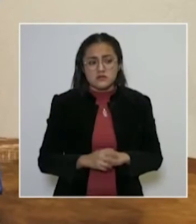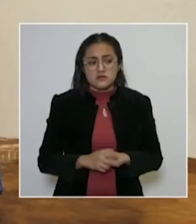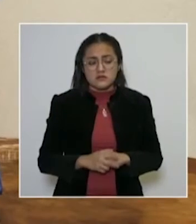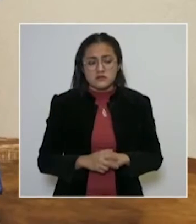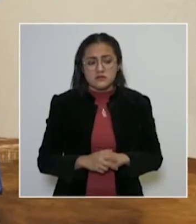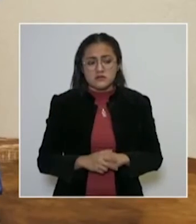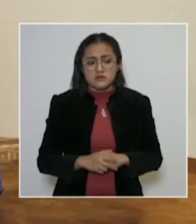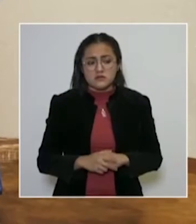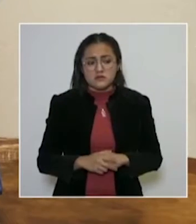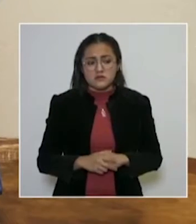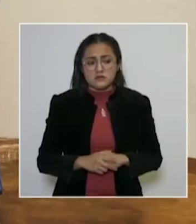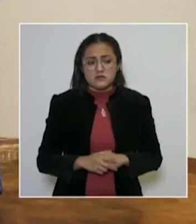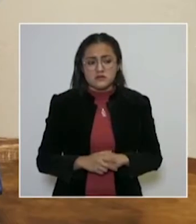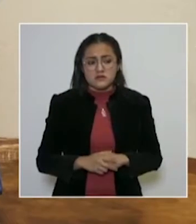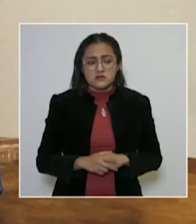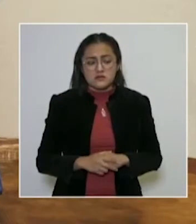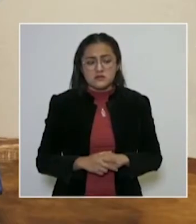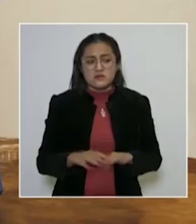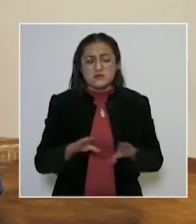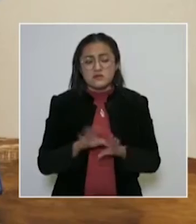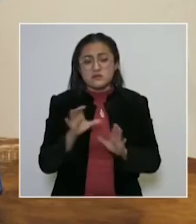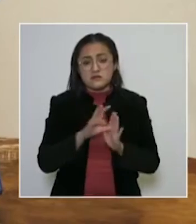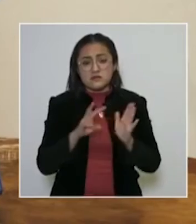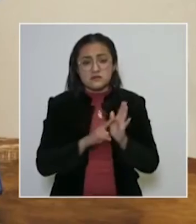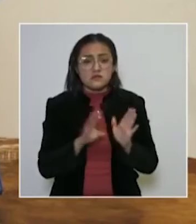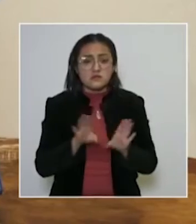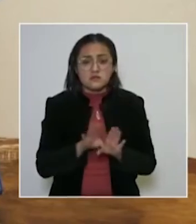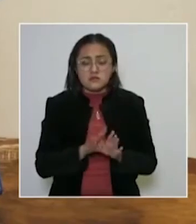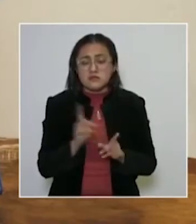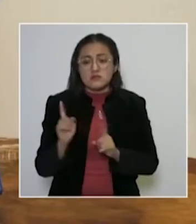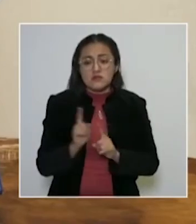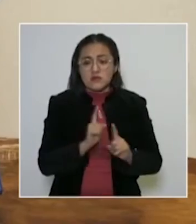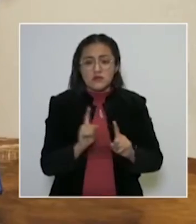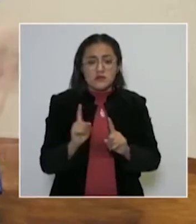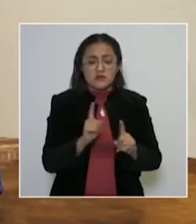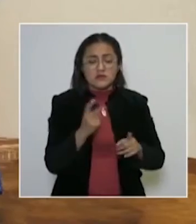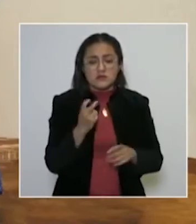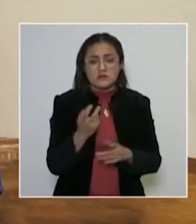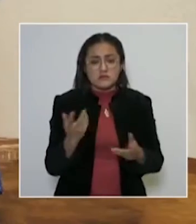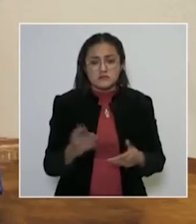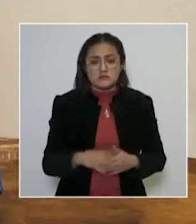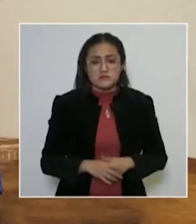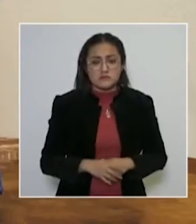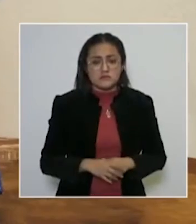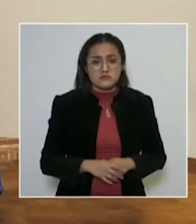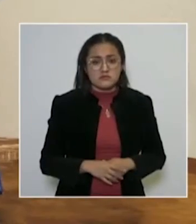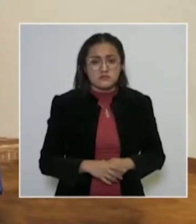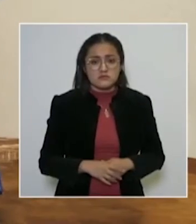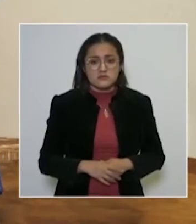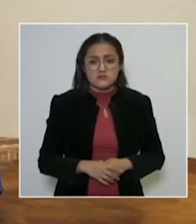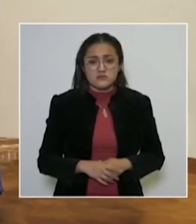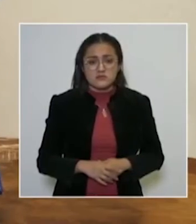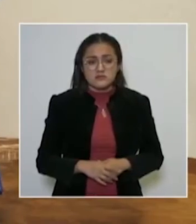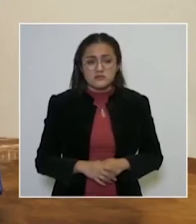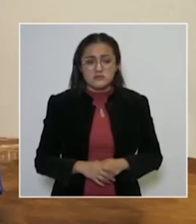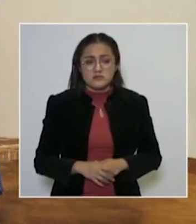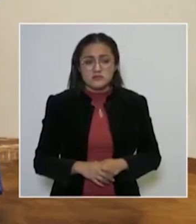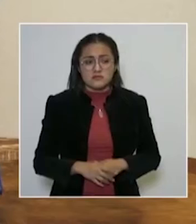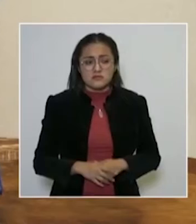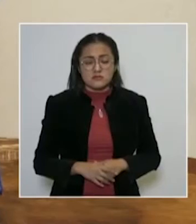cargos cada vez que hay una convocatoria iván ya iban ya iban iban a ofrecer